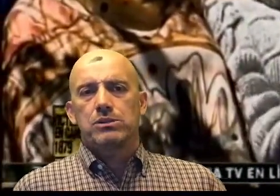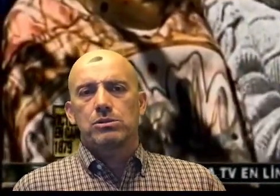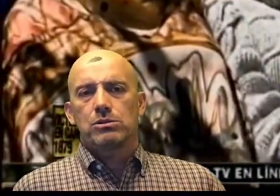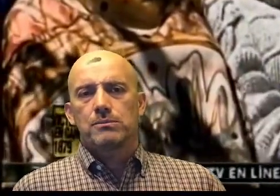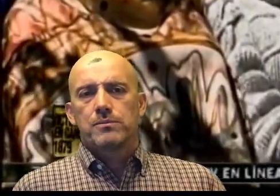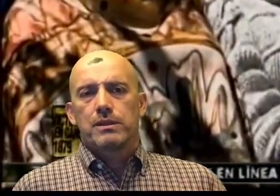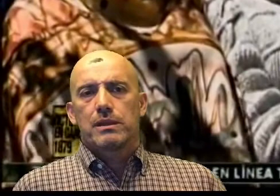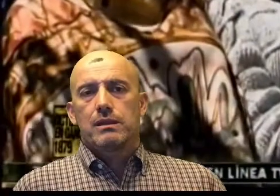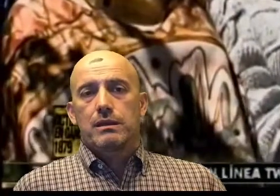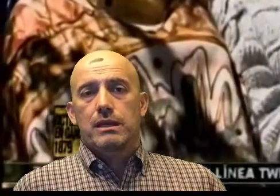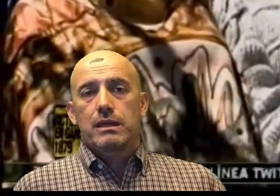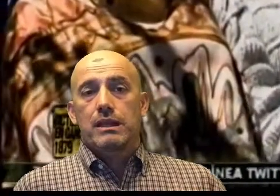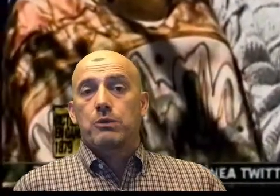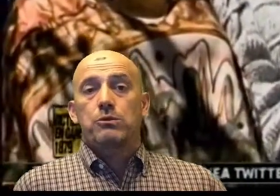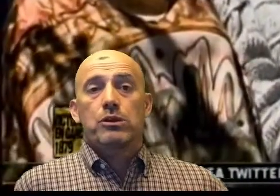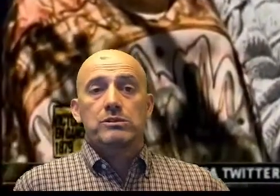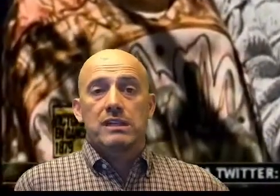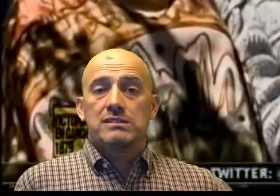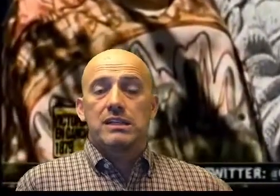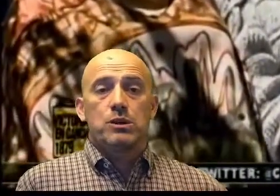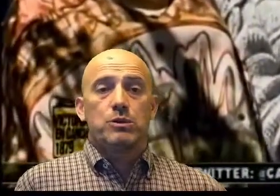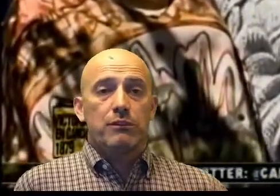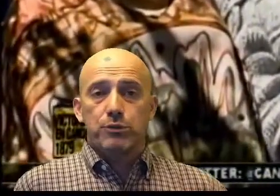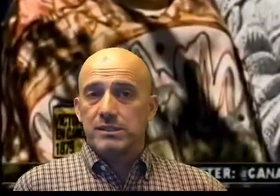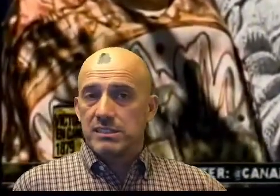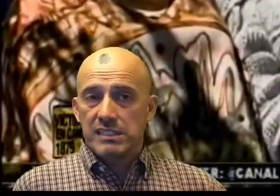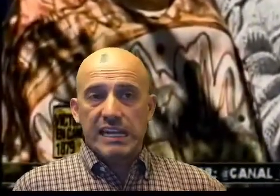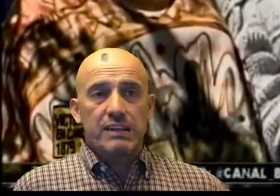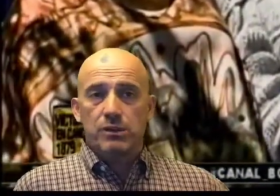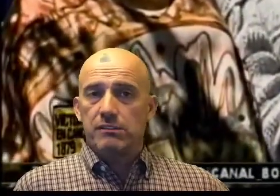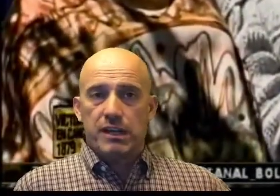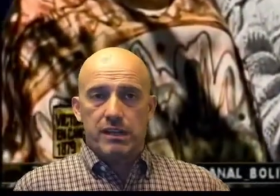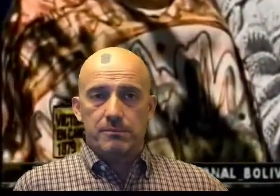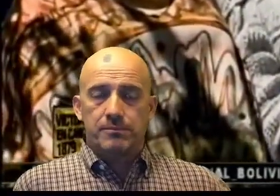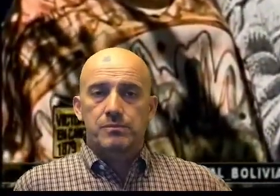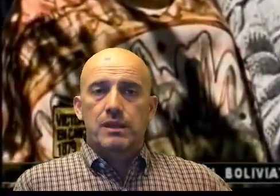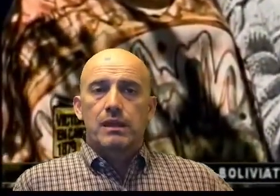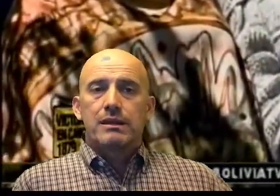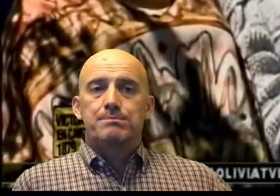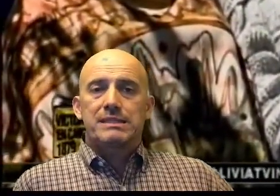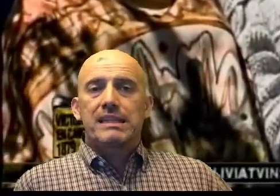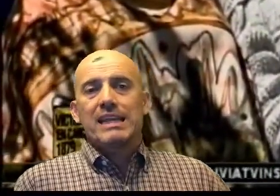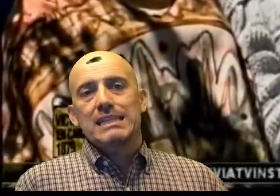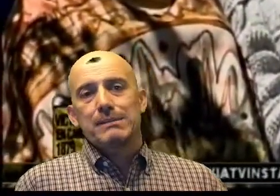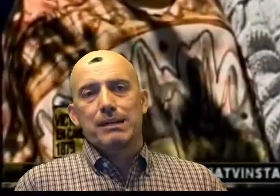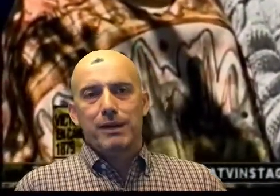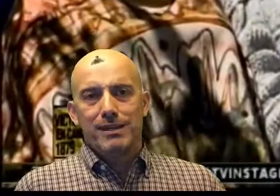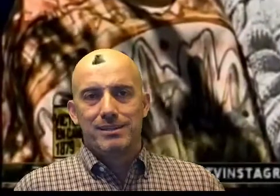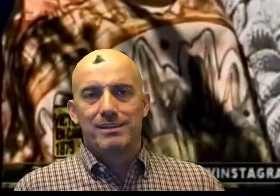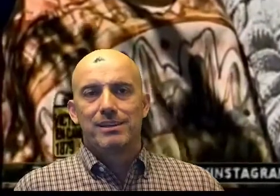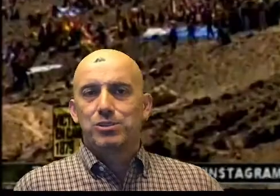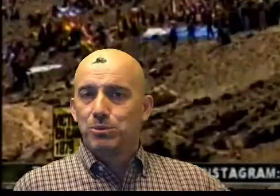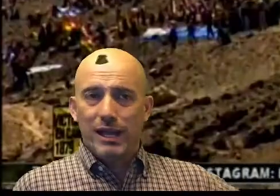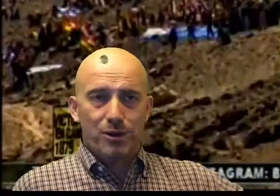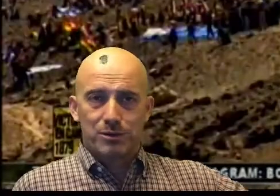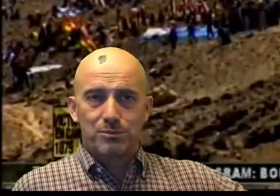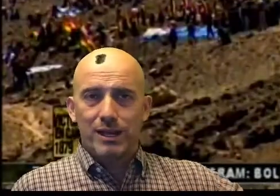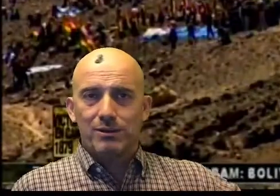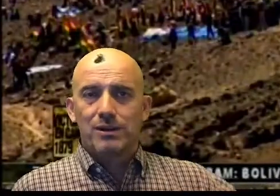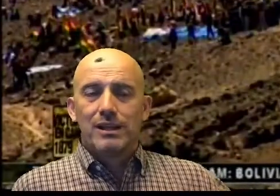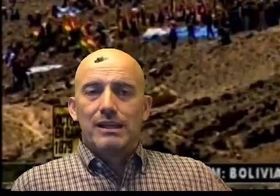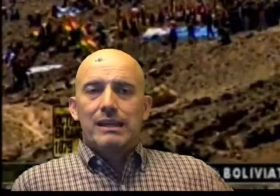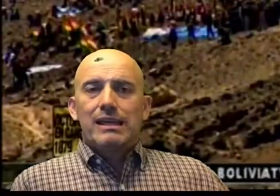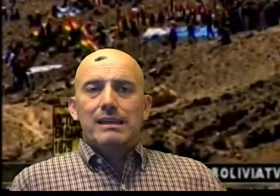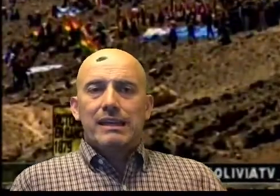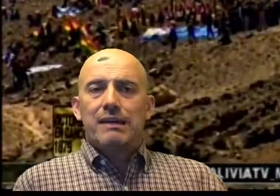destacamento del cual no hay constancia en ninguna fuente chilena ni boliviana pretende que las a paraguay y eso es muy lejos